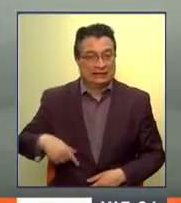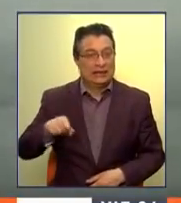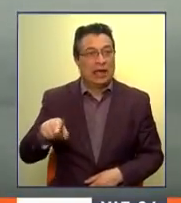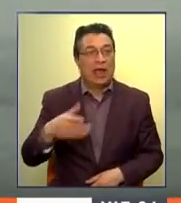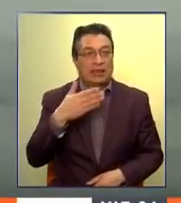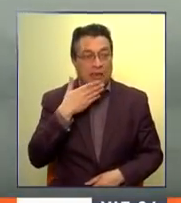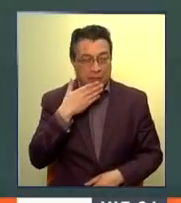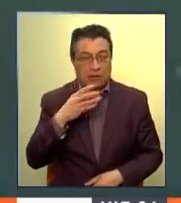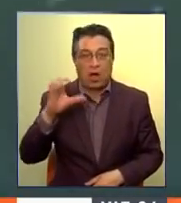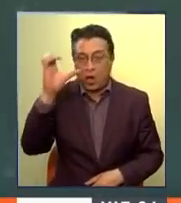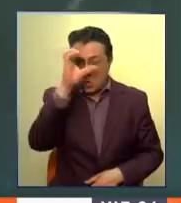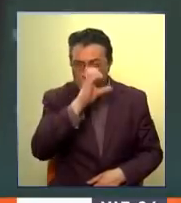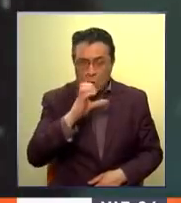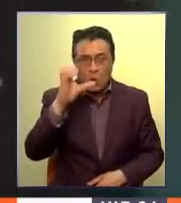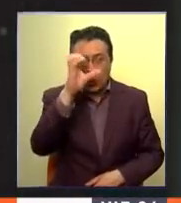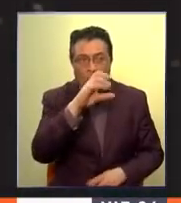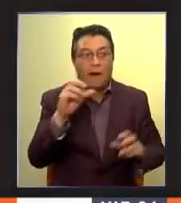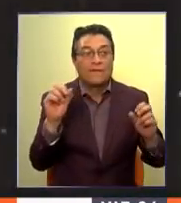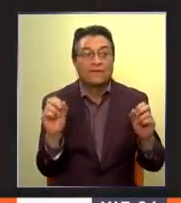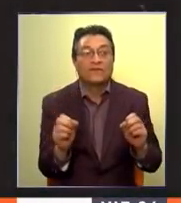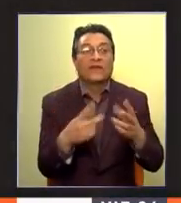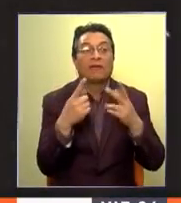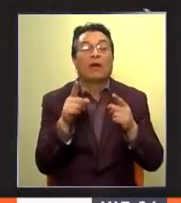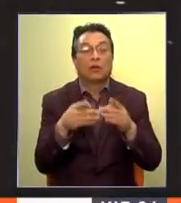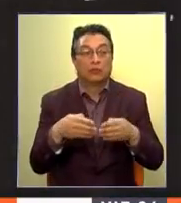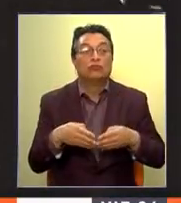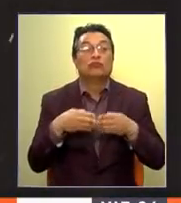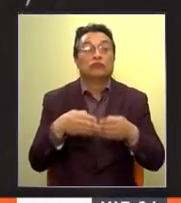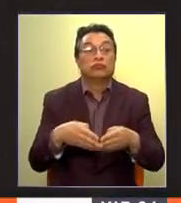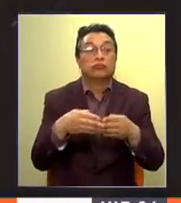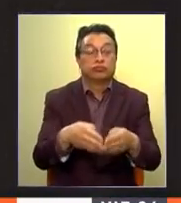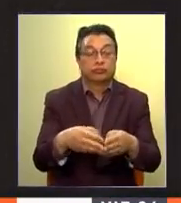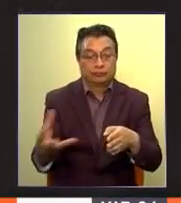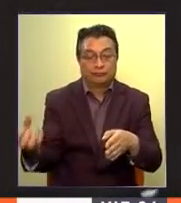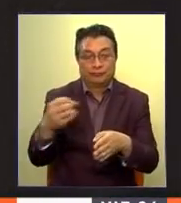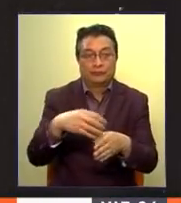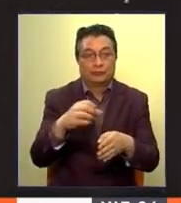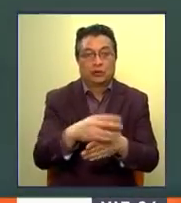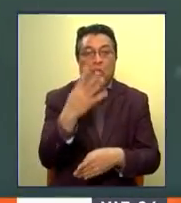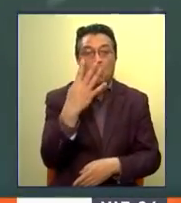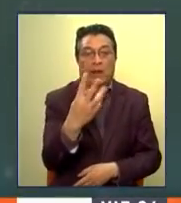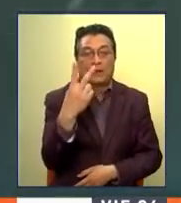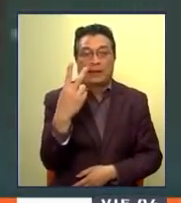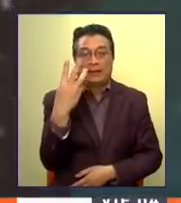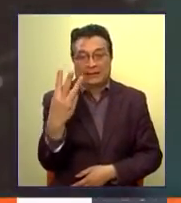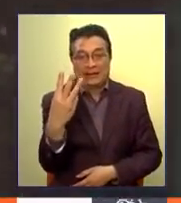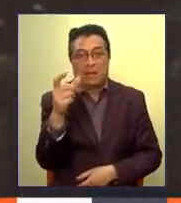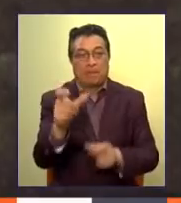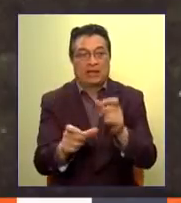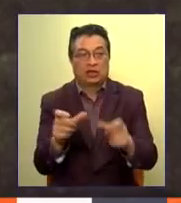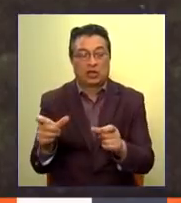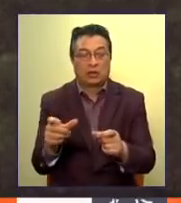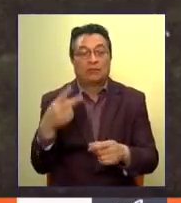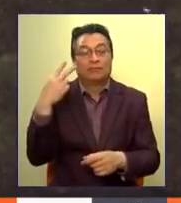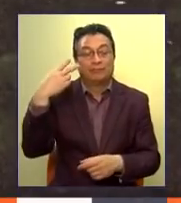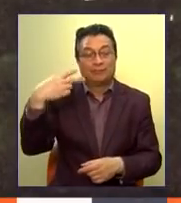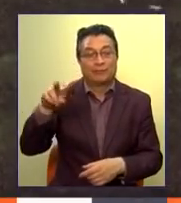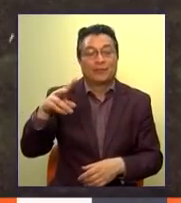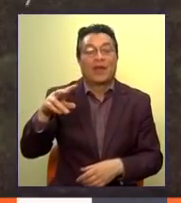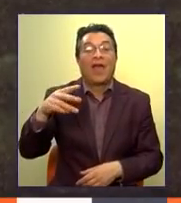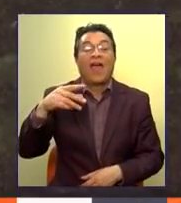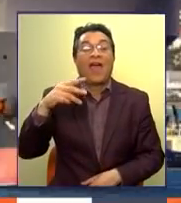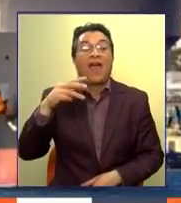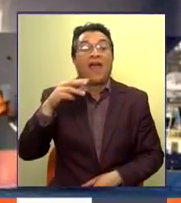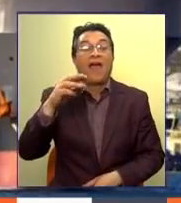una desesperada búsqueda de sobrevivientes del naufragio de un barco de carga con 43 tripulantes, en su mayoría filipinos, y unas